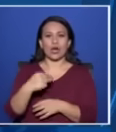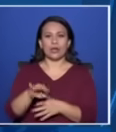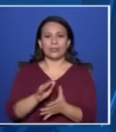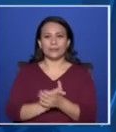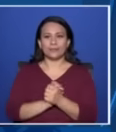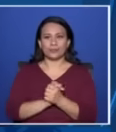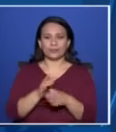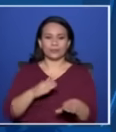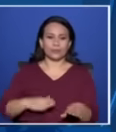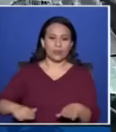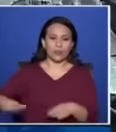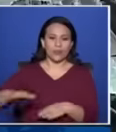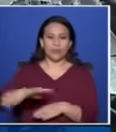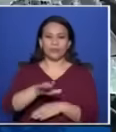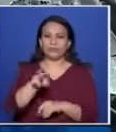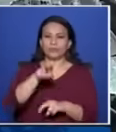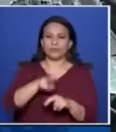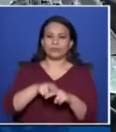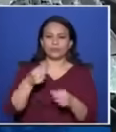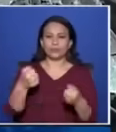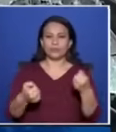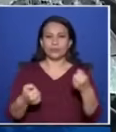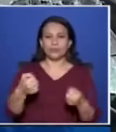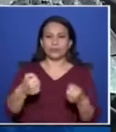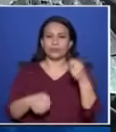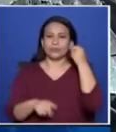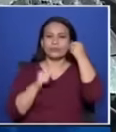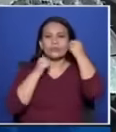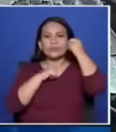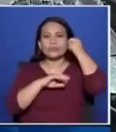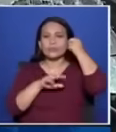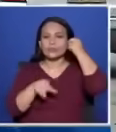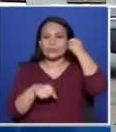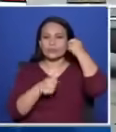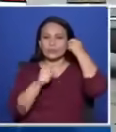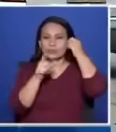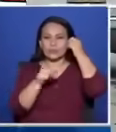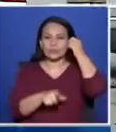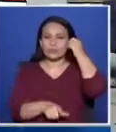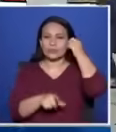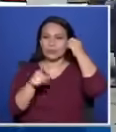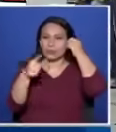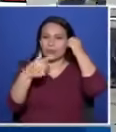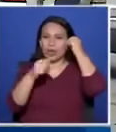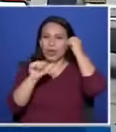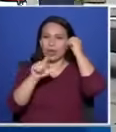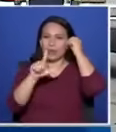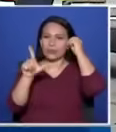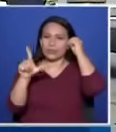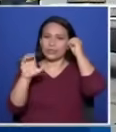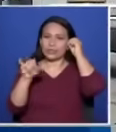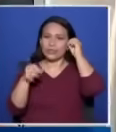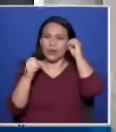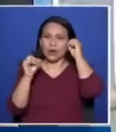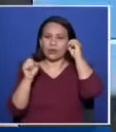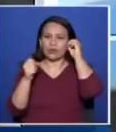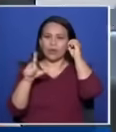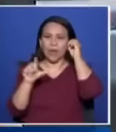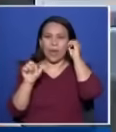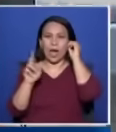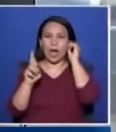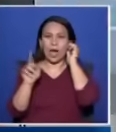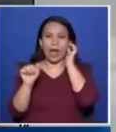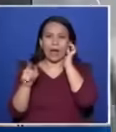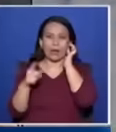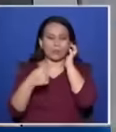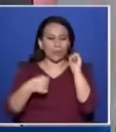Se movilizaban a bordo de este auto en el que asaltaron a una persona en el sector de la Gallegos Lara, en el norte de Guayaquil. Sin embargo,